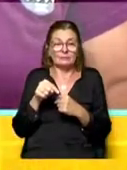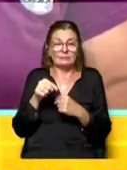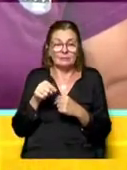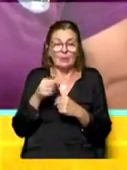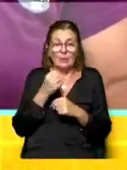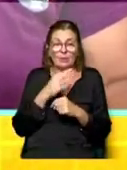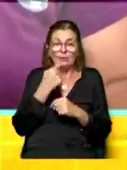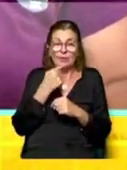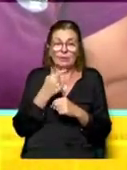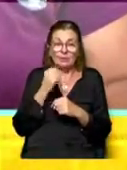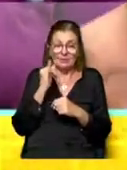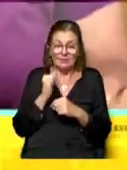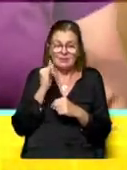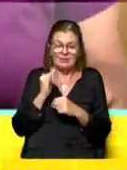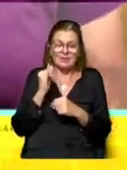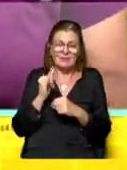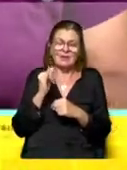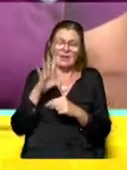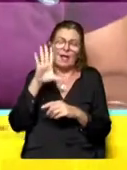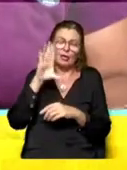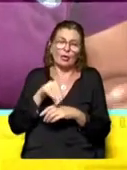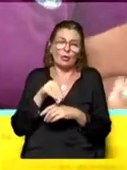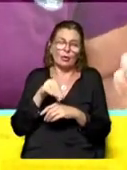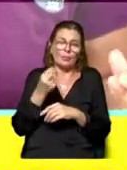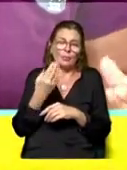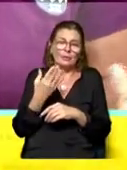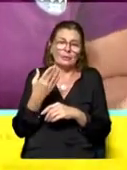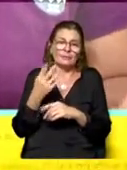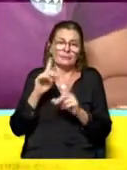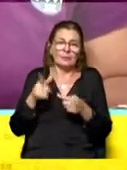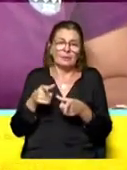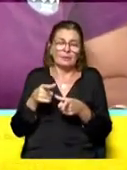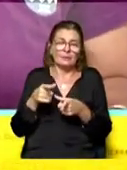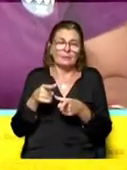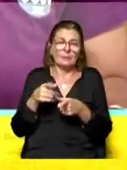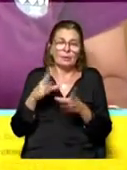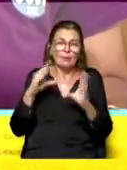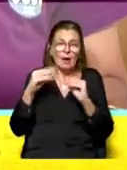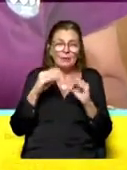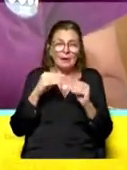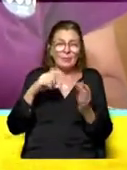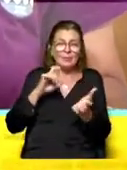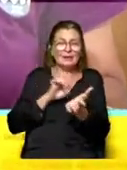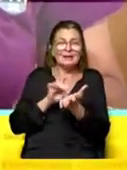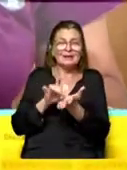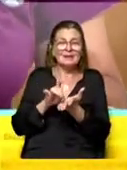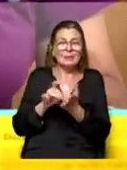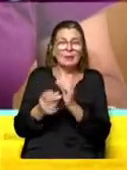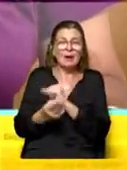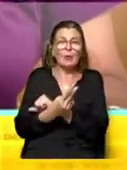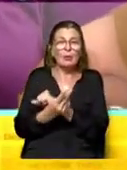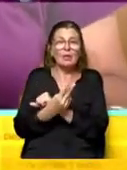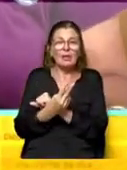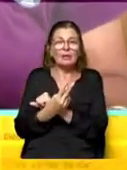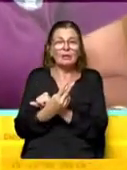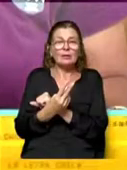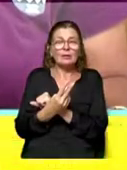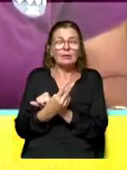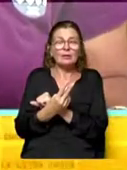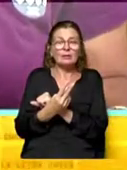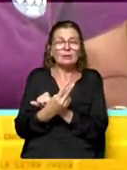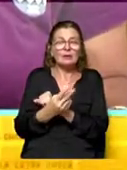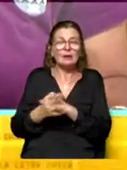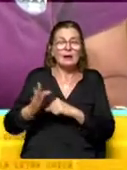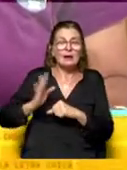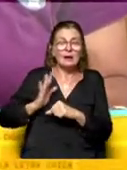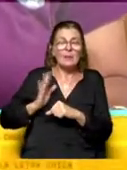que sí a todo. Pero sobre todo, cuando hablamos del sistema de cuidados, las